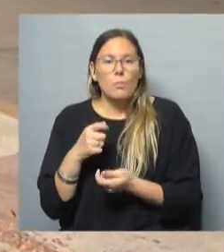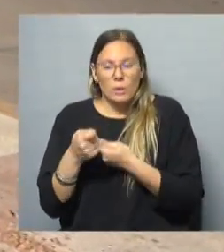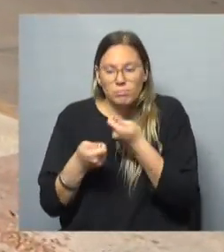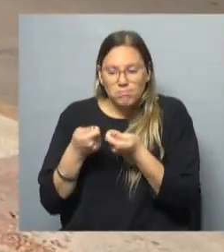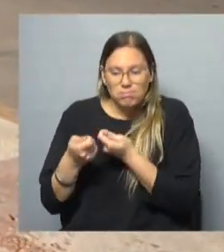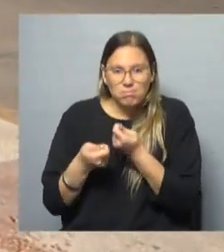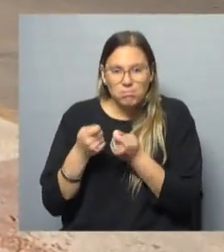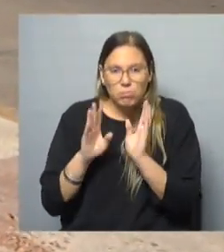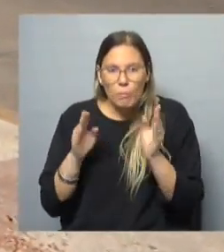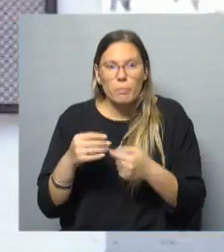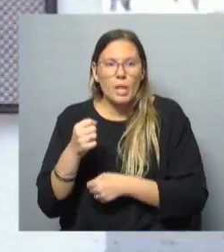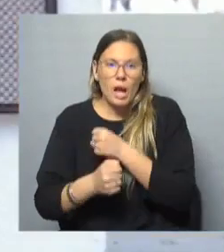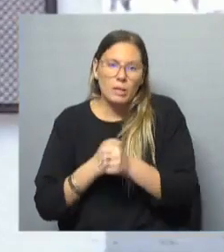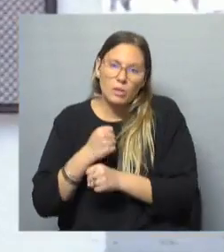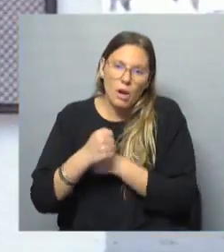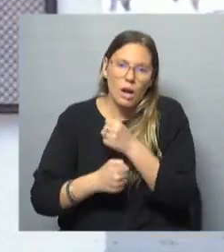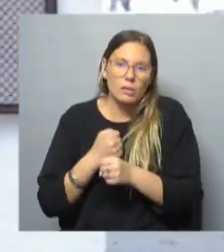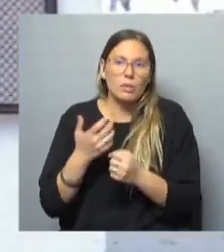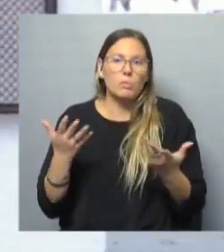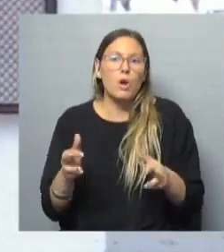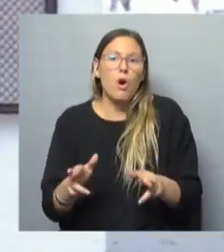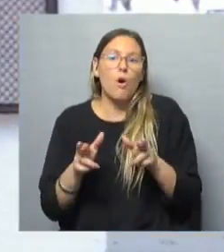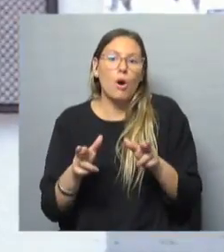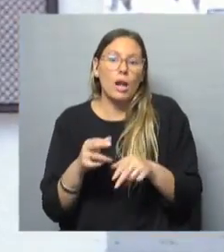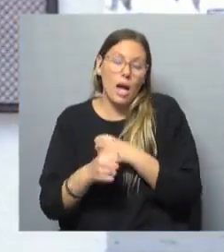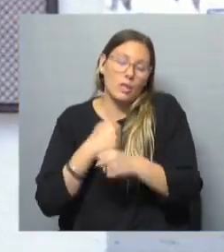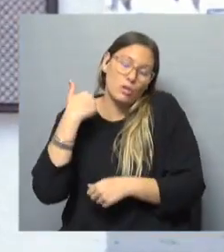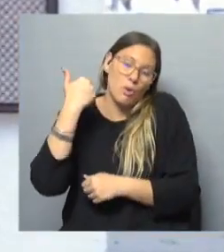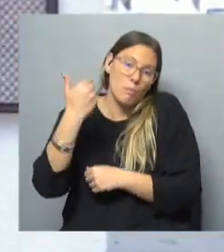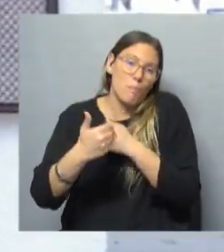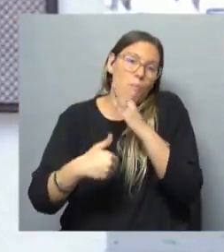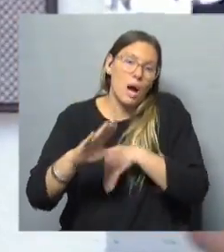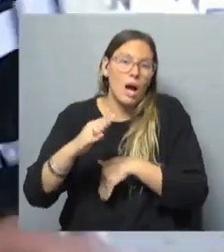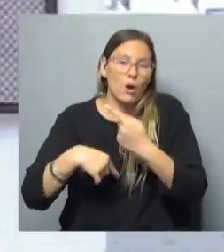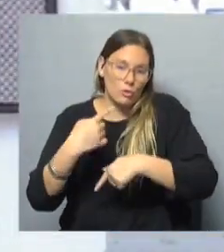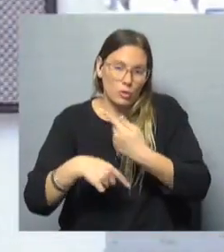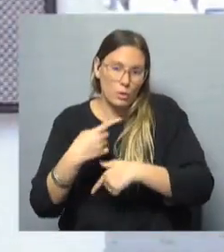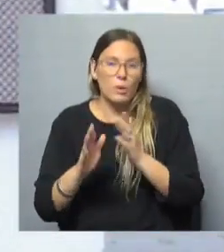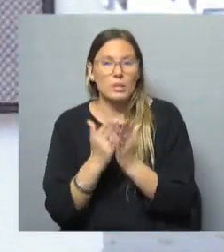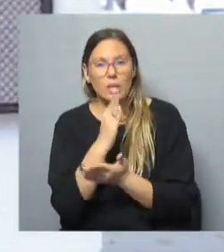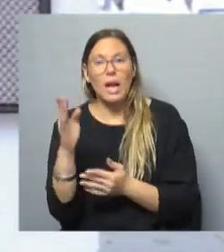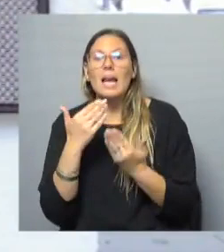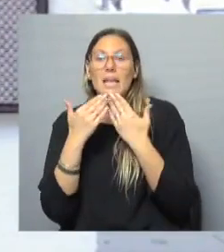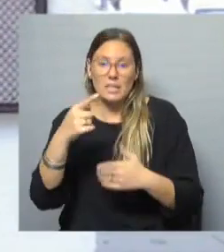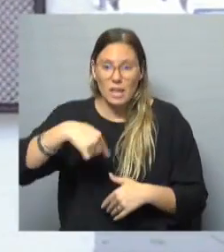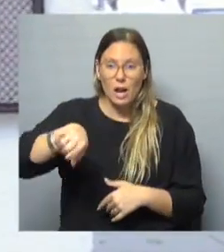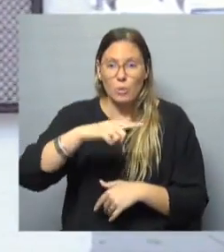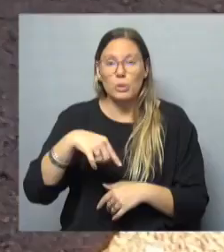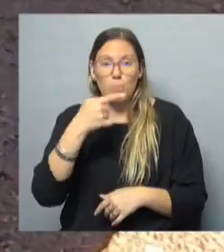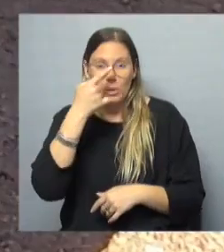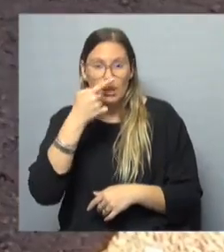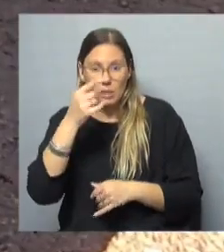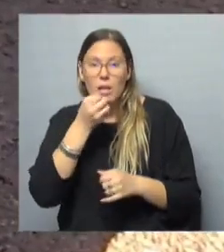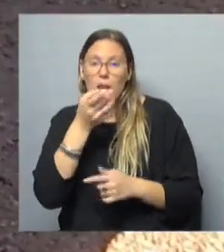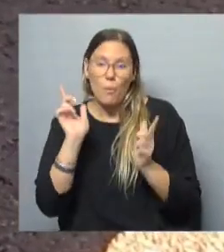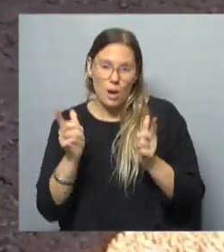garra por varios años y bueno, ojalá que sean muchos años más de esta librería. No, muchas gracias a ustedes por el interés y por